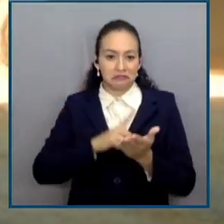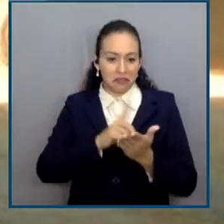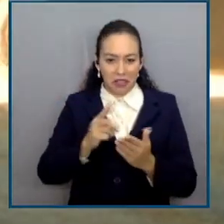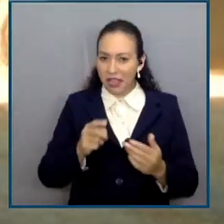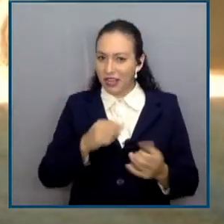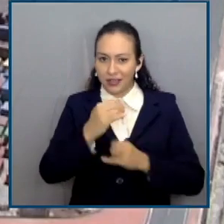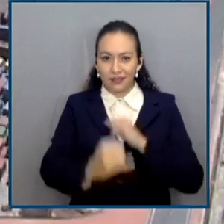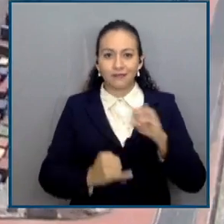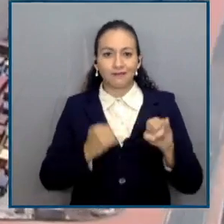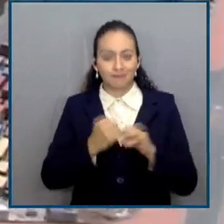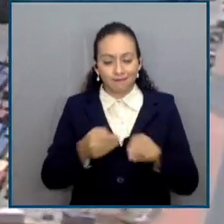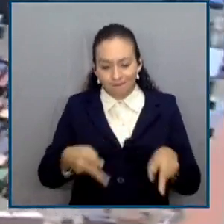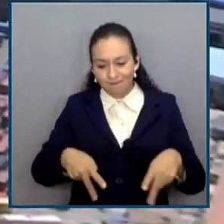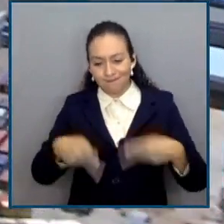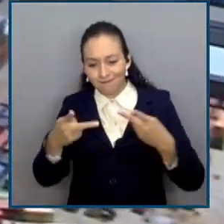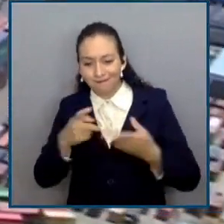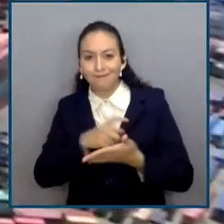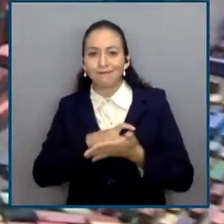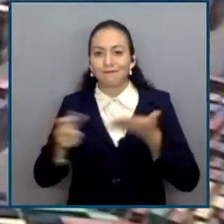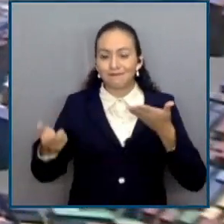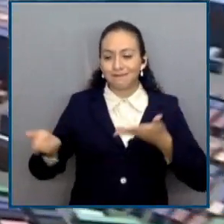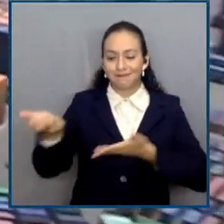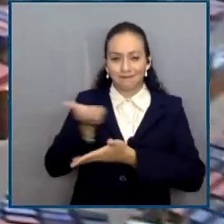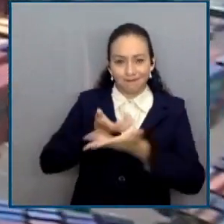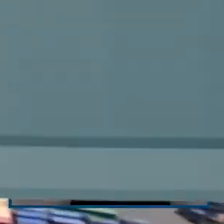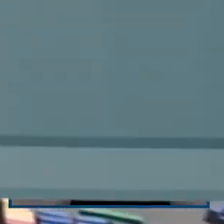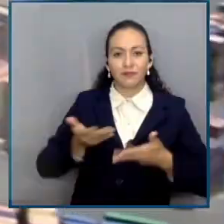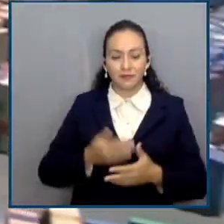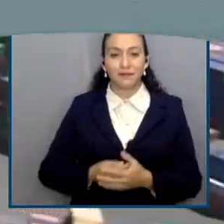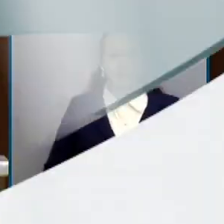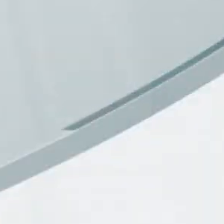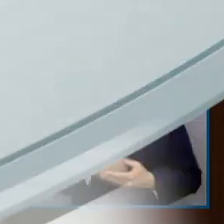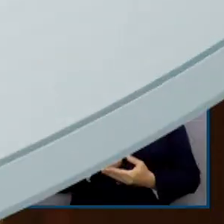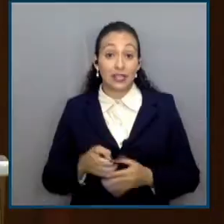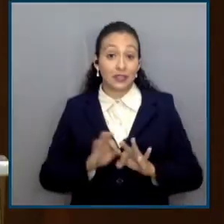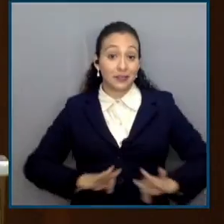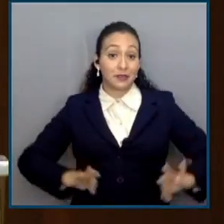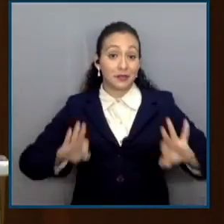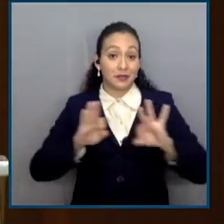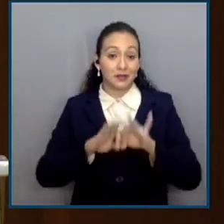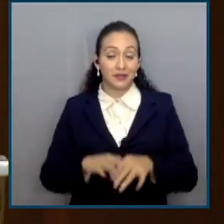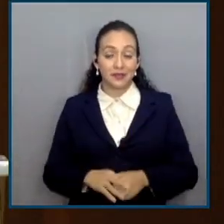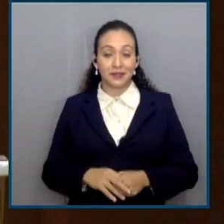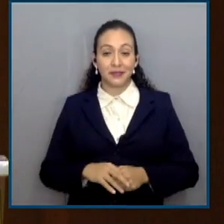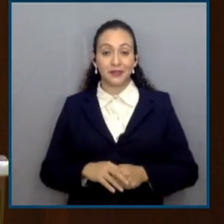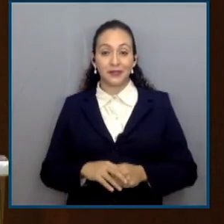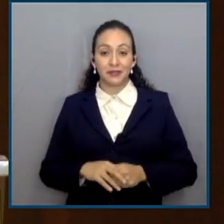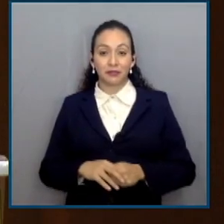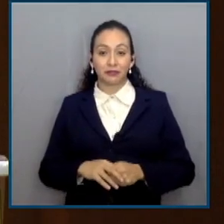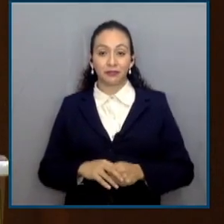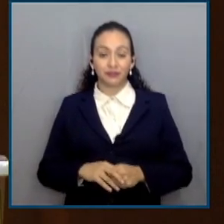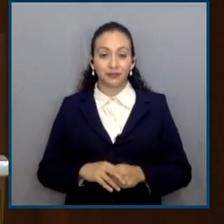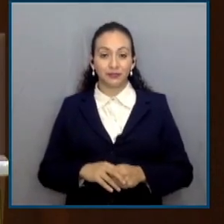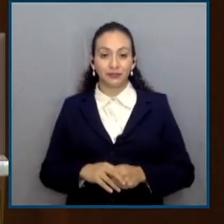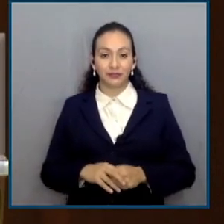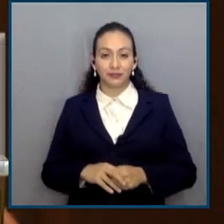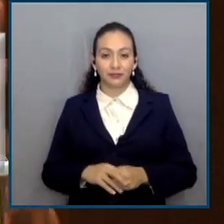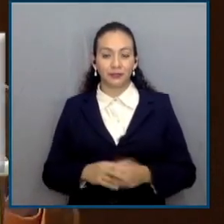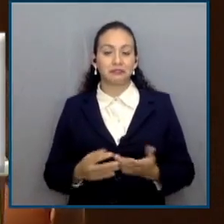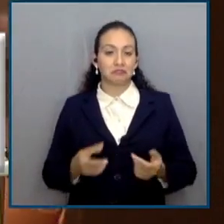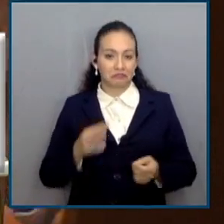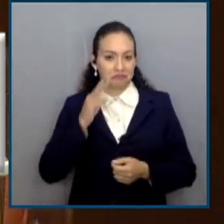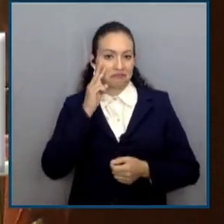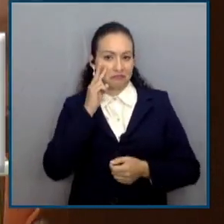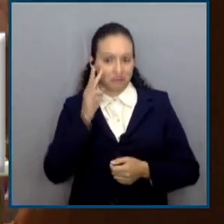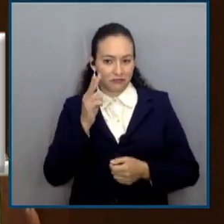conocimiento de esta materia en sus distintas vertientes. Me parece que mucho aporta la obra para colmar